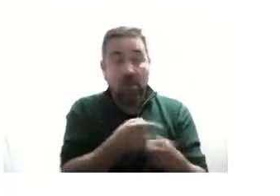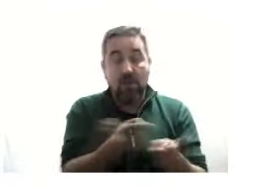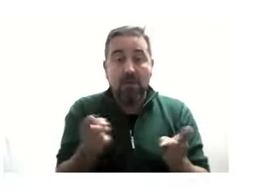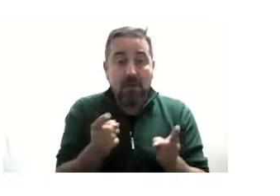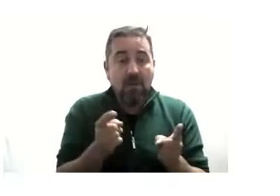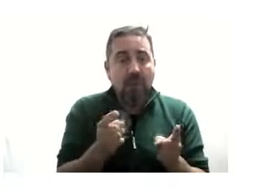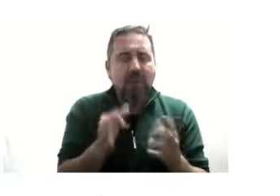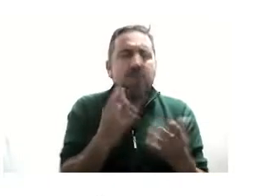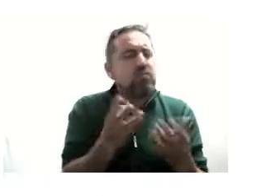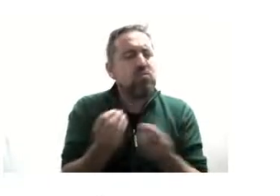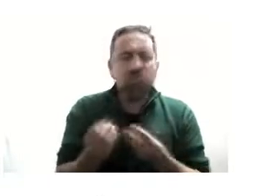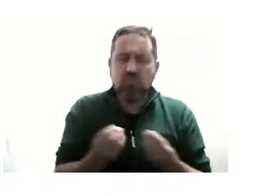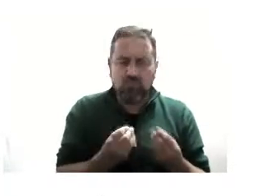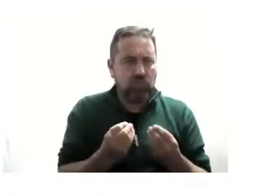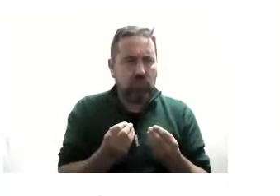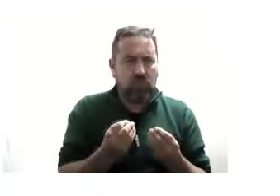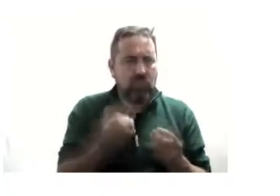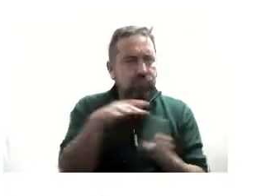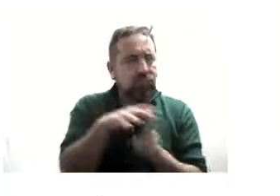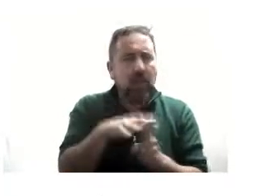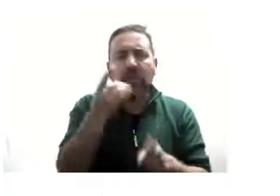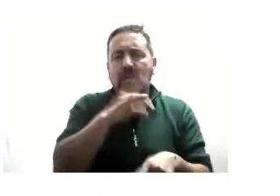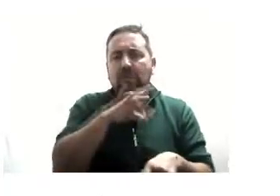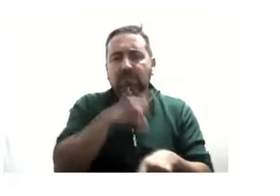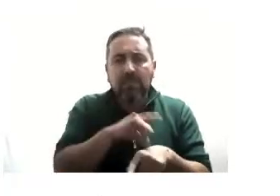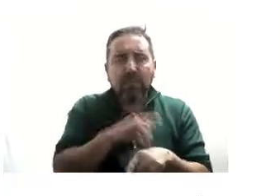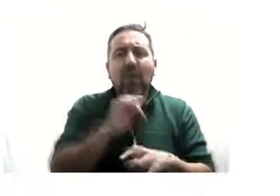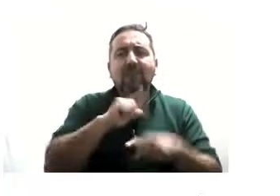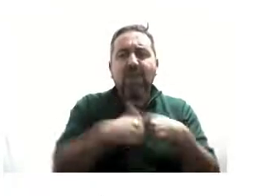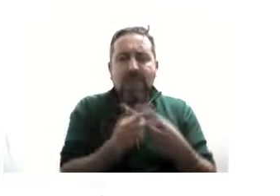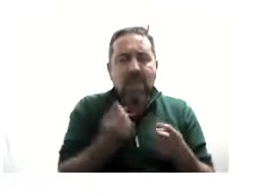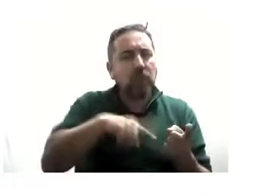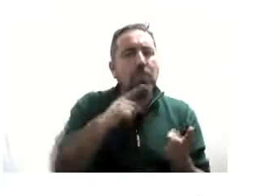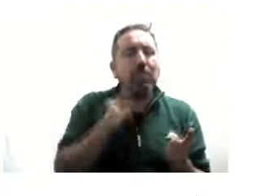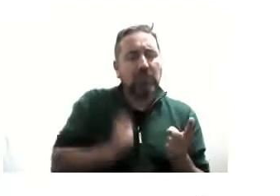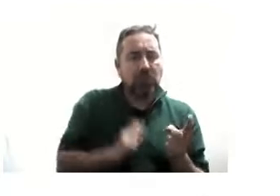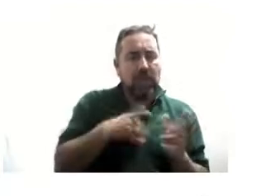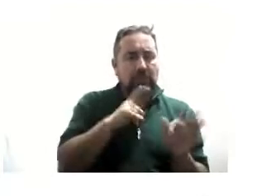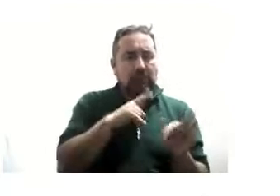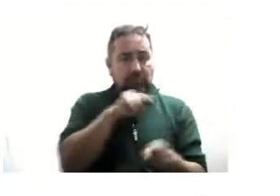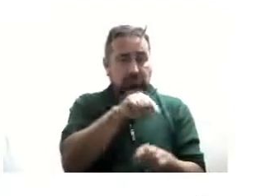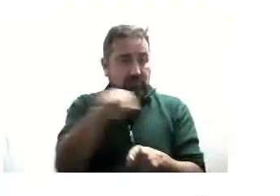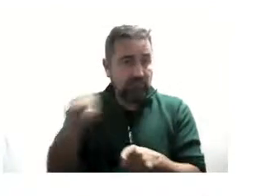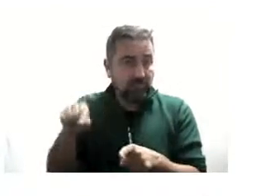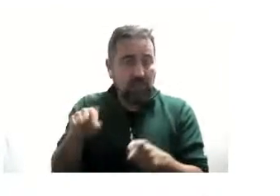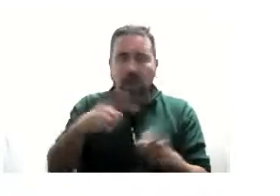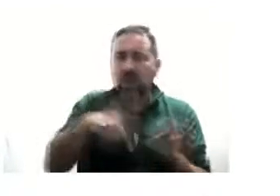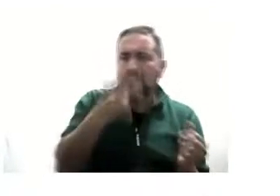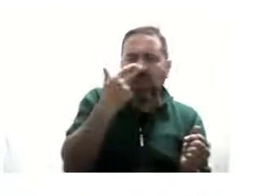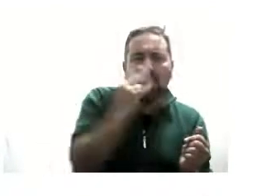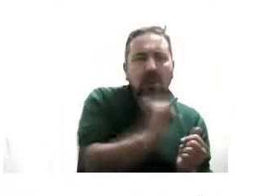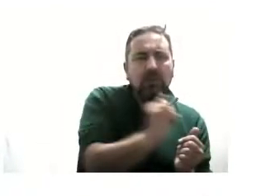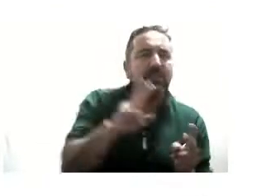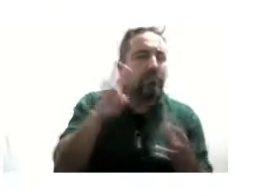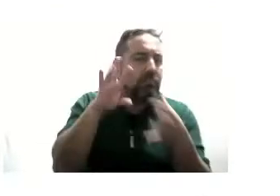hay muchísimo público, muchos pacientes, muchos familiares de pacientes y muchos profesionales relacionados con esos pacientes que tienen interés en la